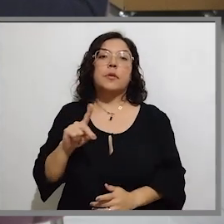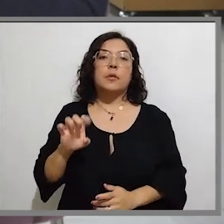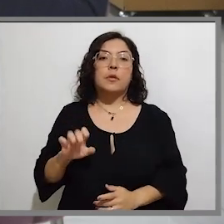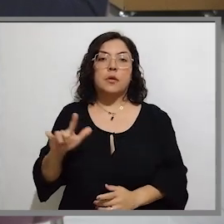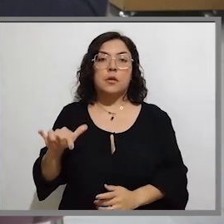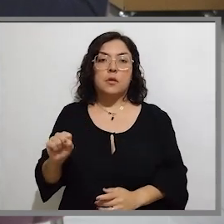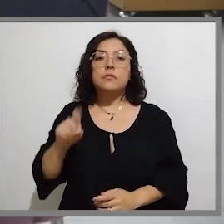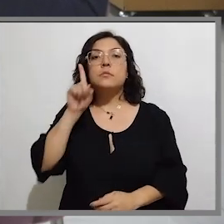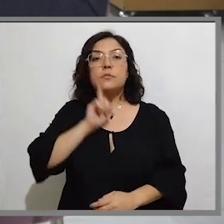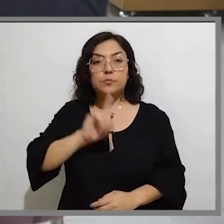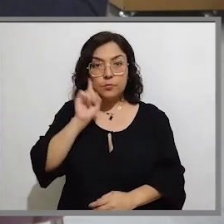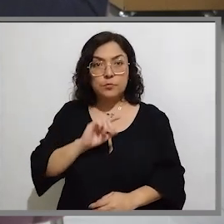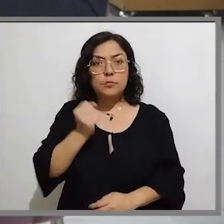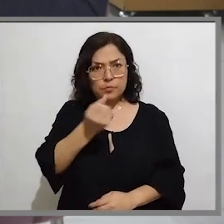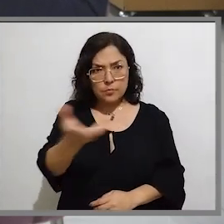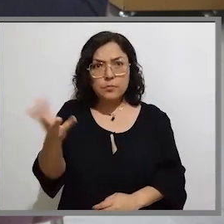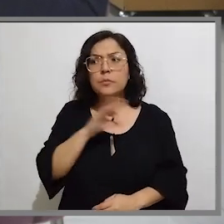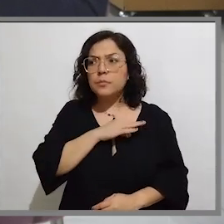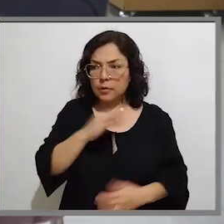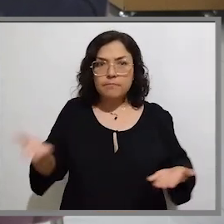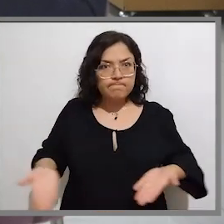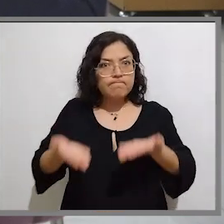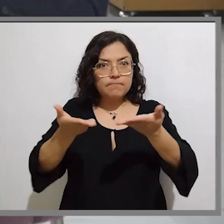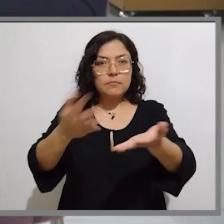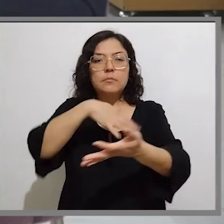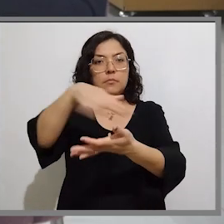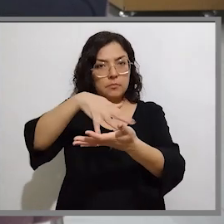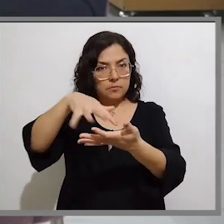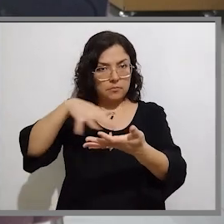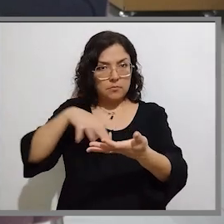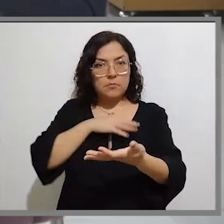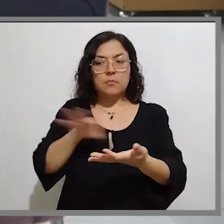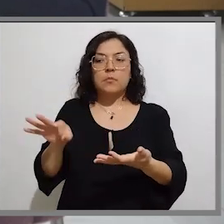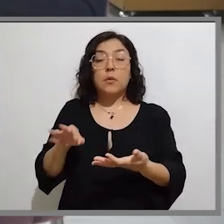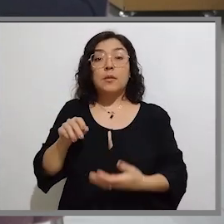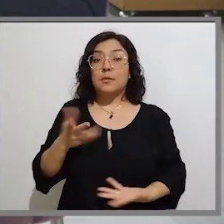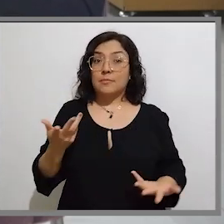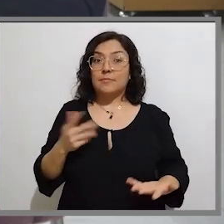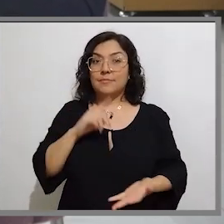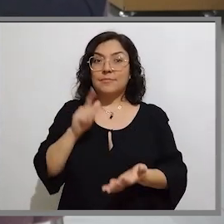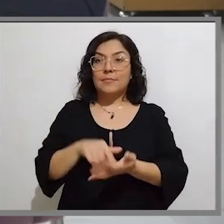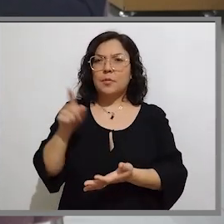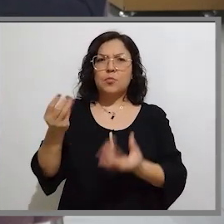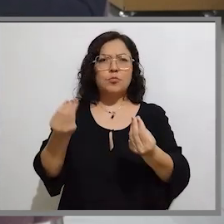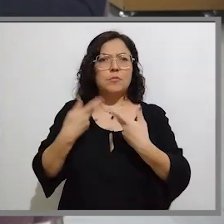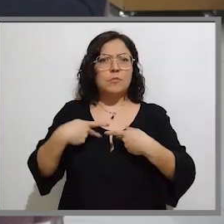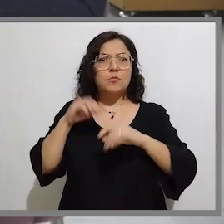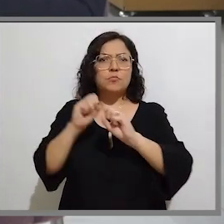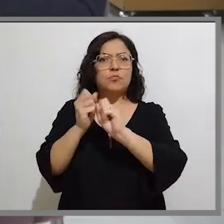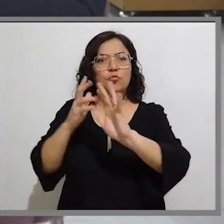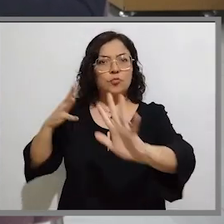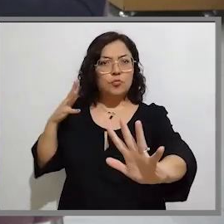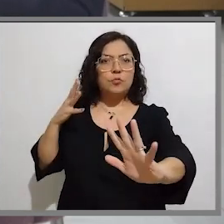mujeres. También se lo recomendamos para que puedan ustedes leerlo. También fue muy demandado por ahí en el stand. Mucha gente se